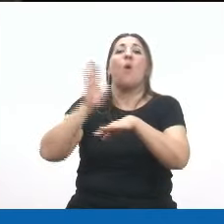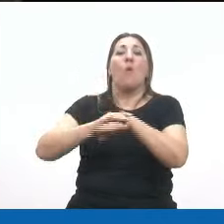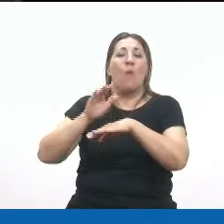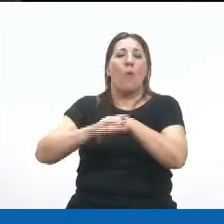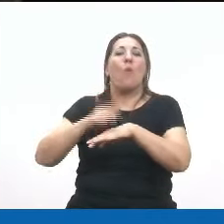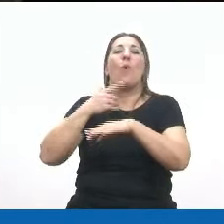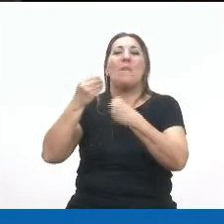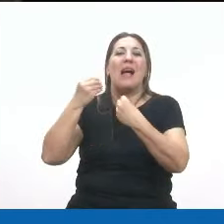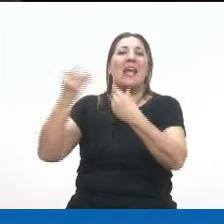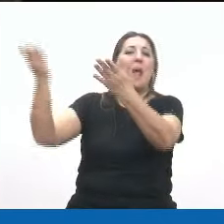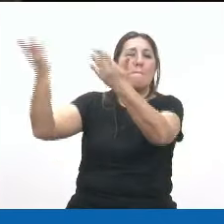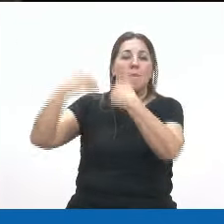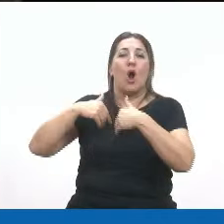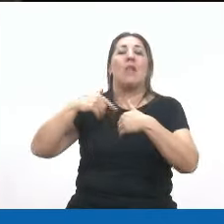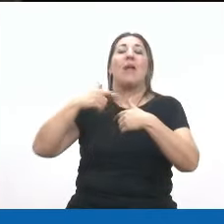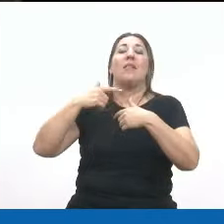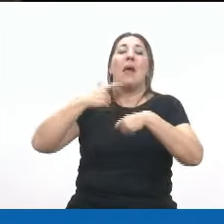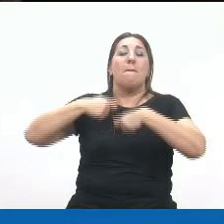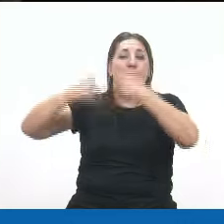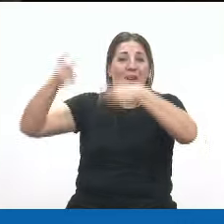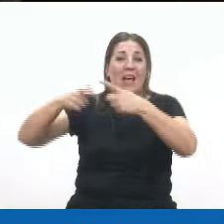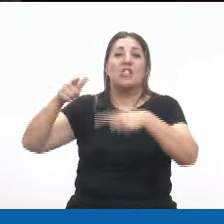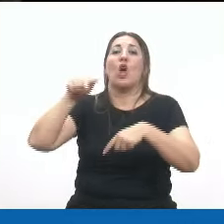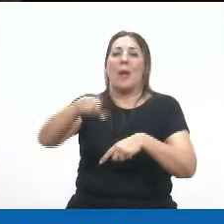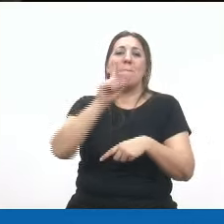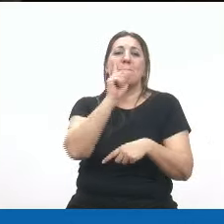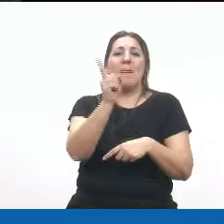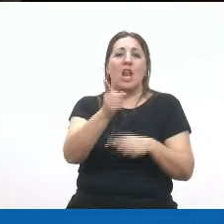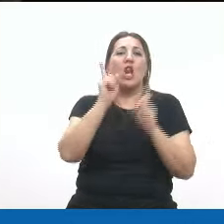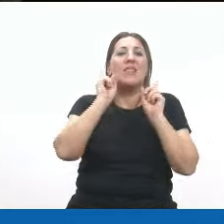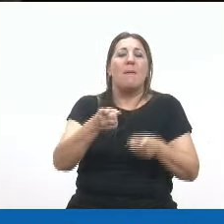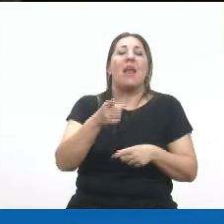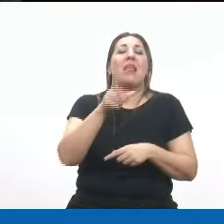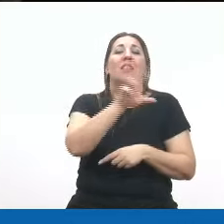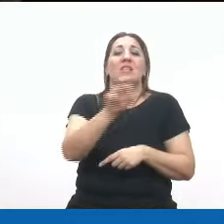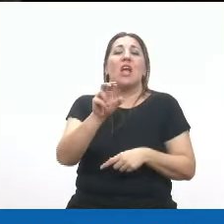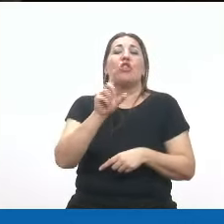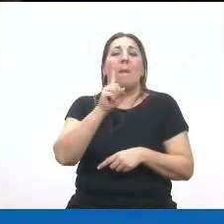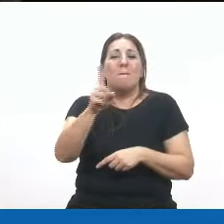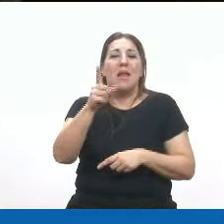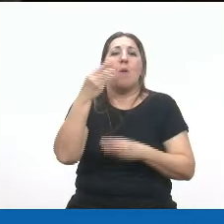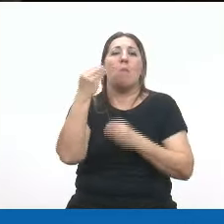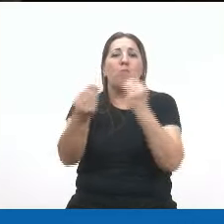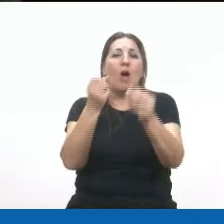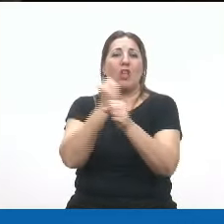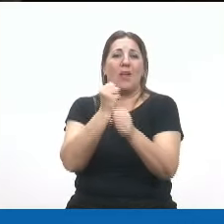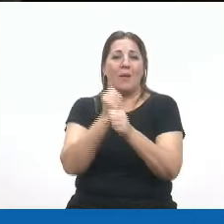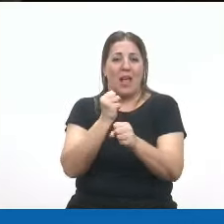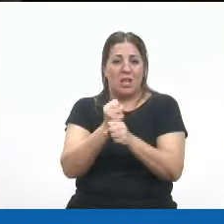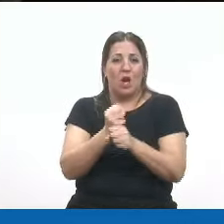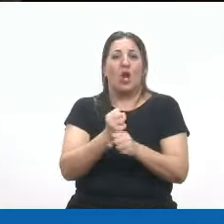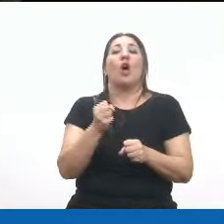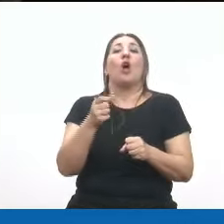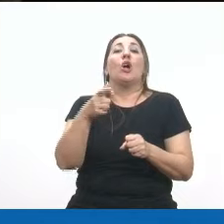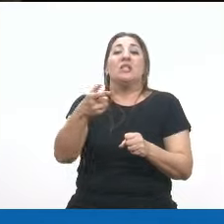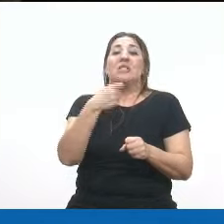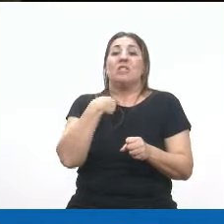crear Peligro en 300.000 puestos de trabajo entonces lo que digo yo Quienes